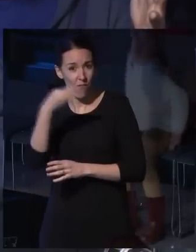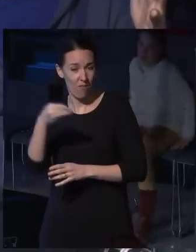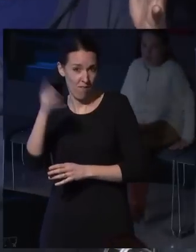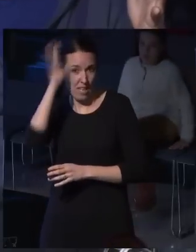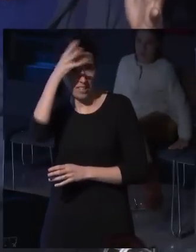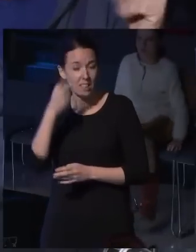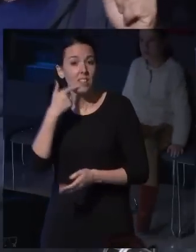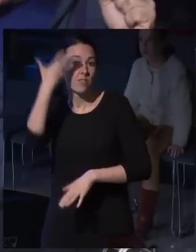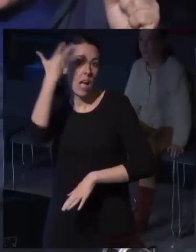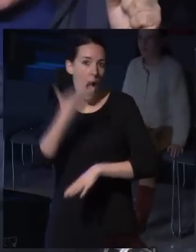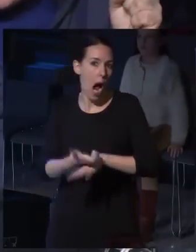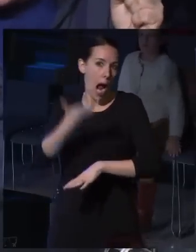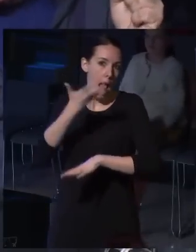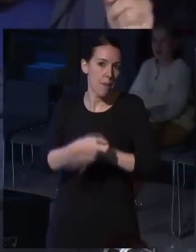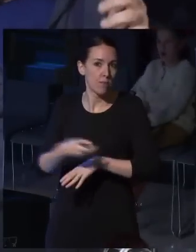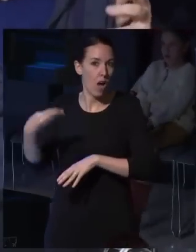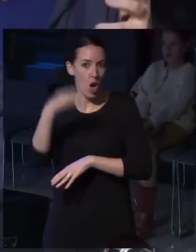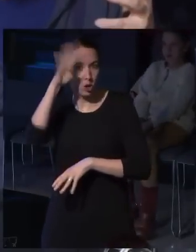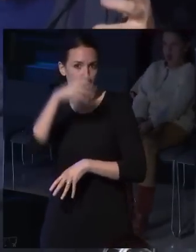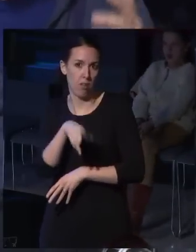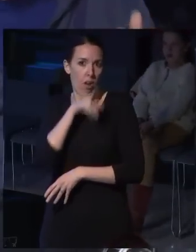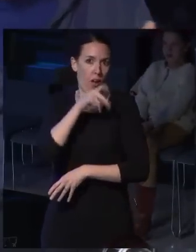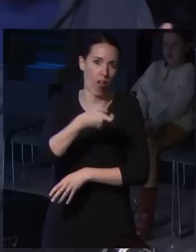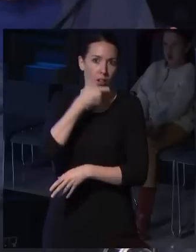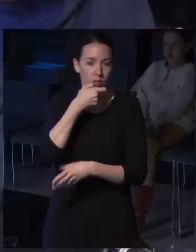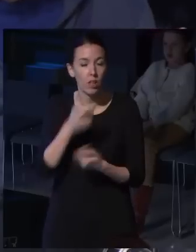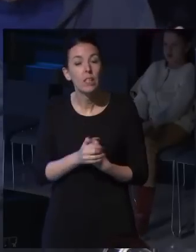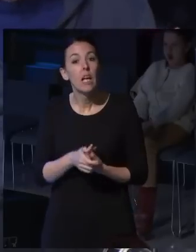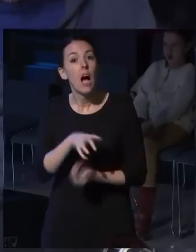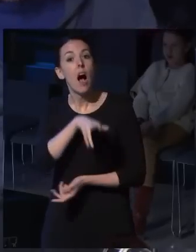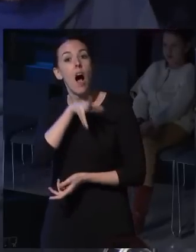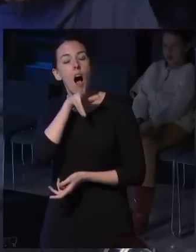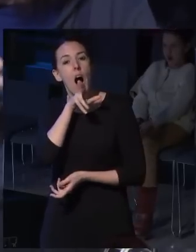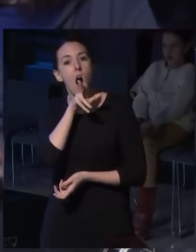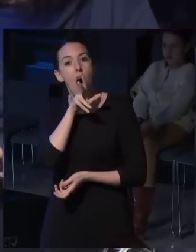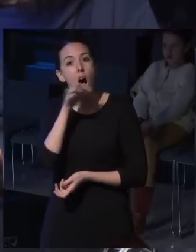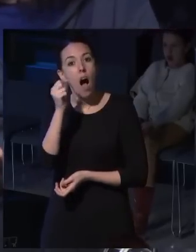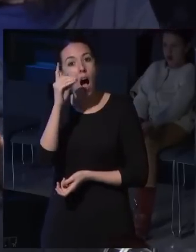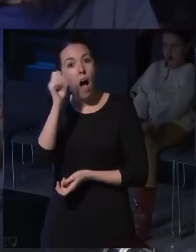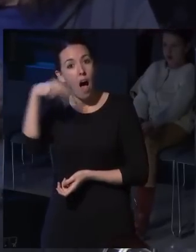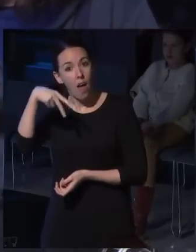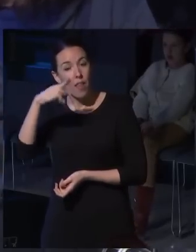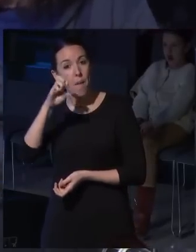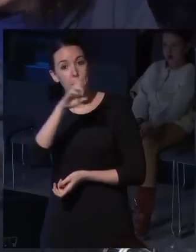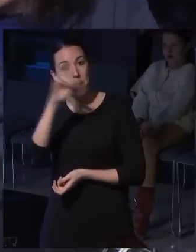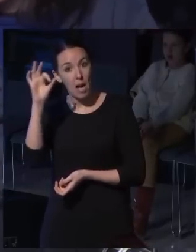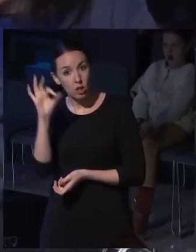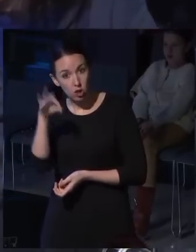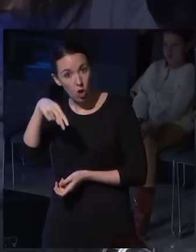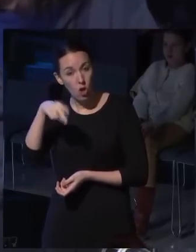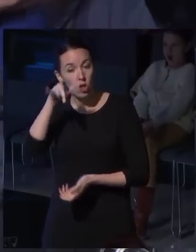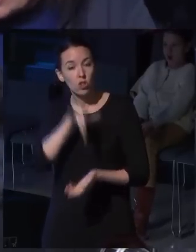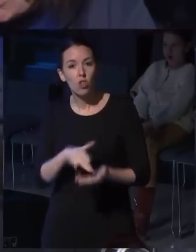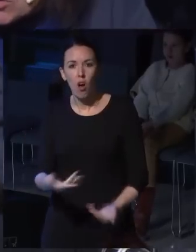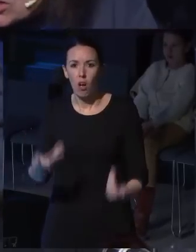Beatles, Recording the Beatles, que habla que Alan Parsons empezó siendo el que movía